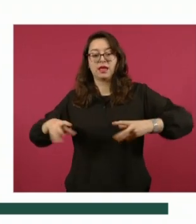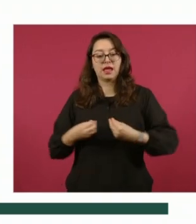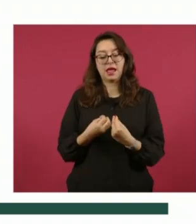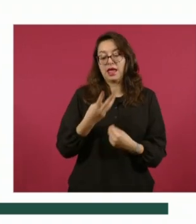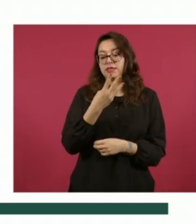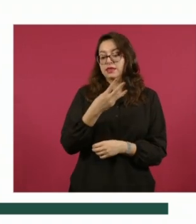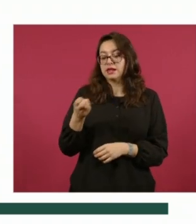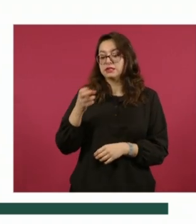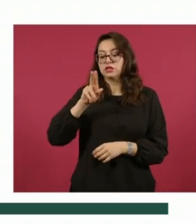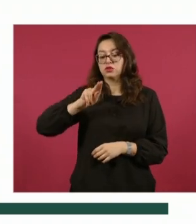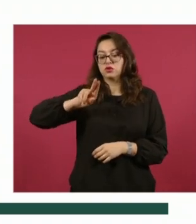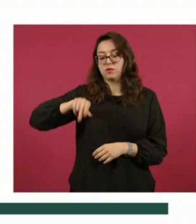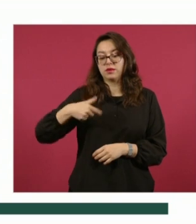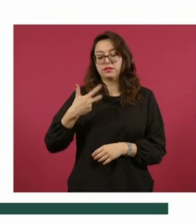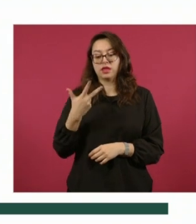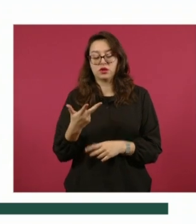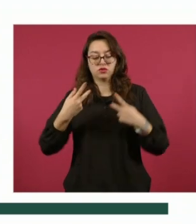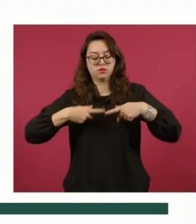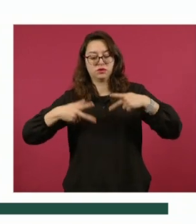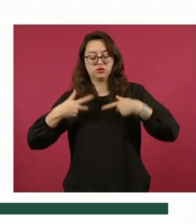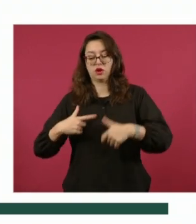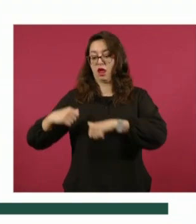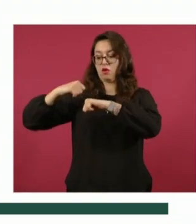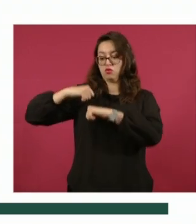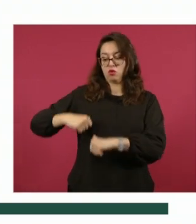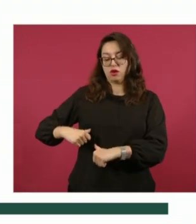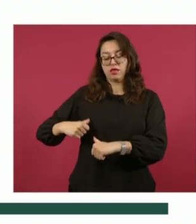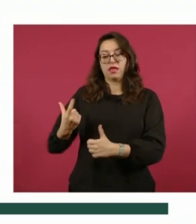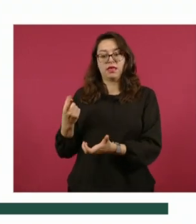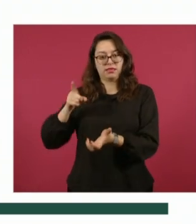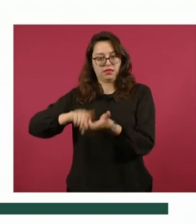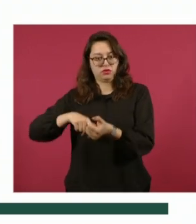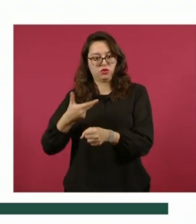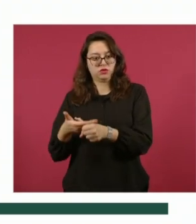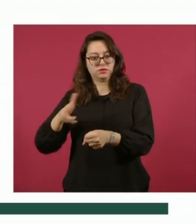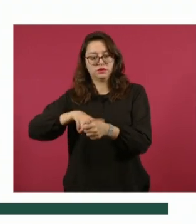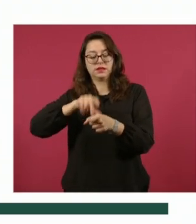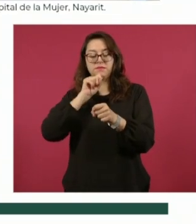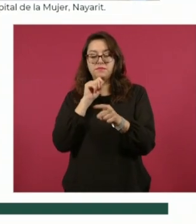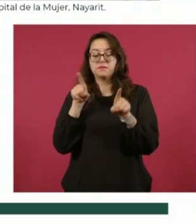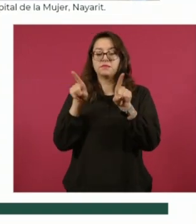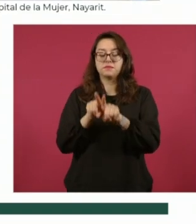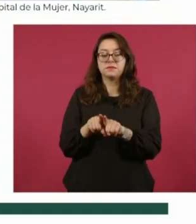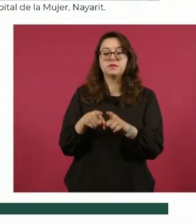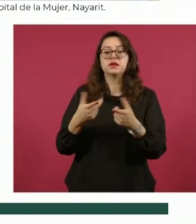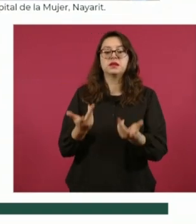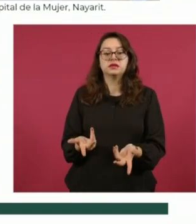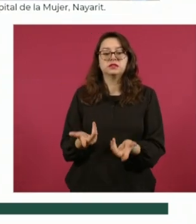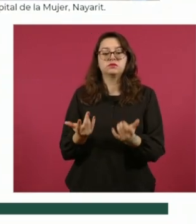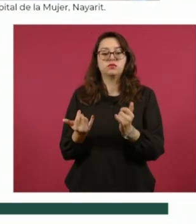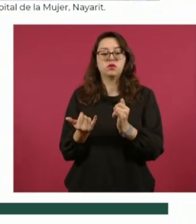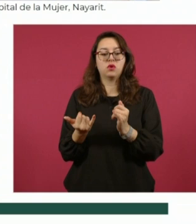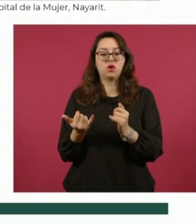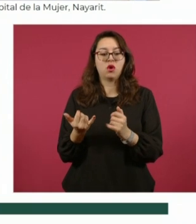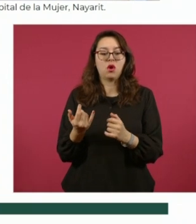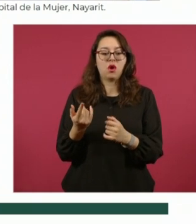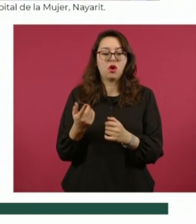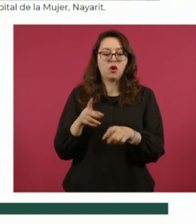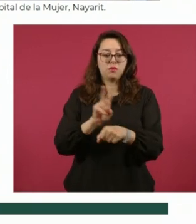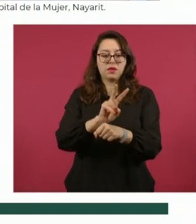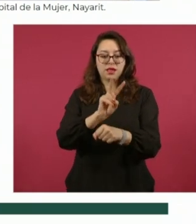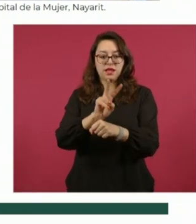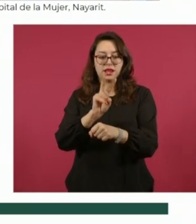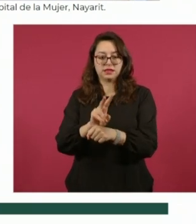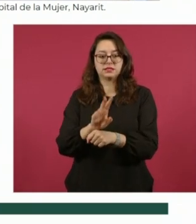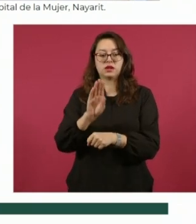personas para cuerpos de gobierno y equipos de supervisión y hemos basificado a 456 personas. También es importante señalar que vamos a estar